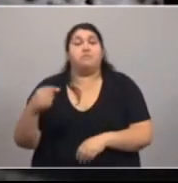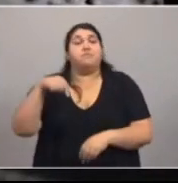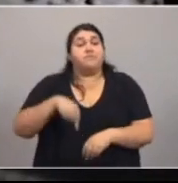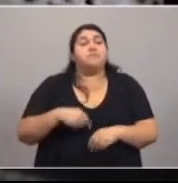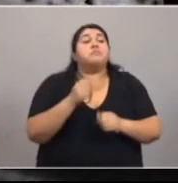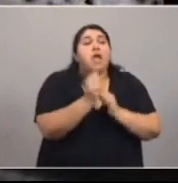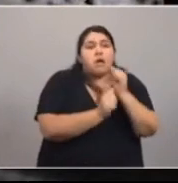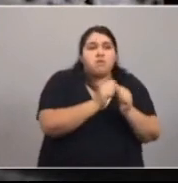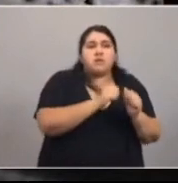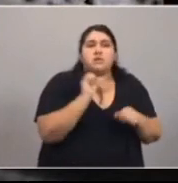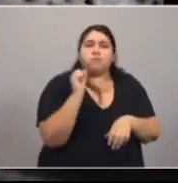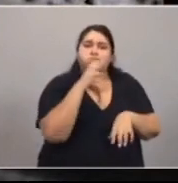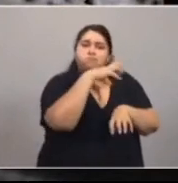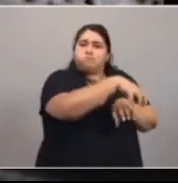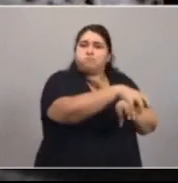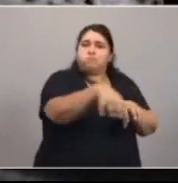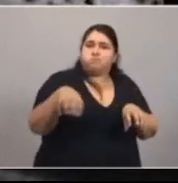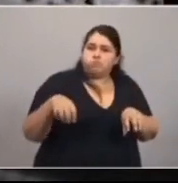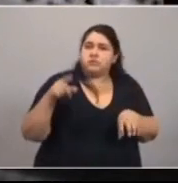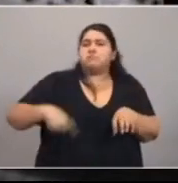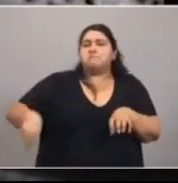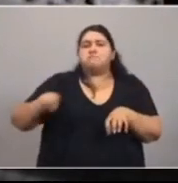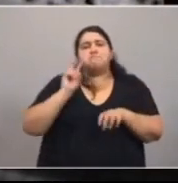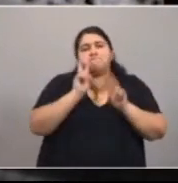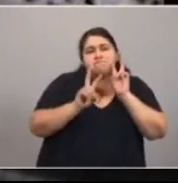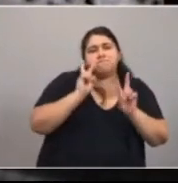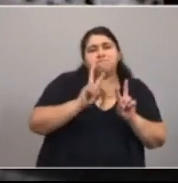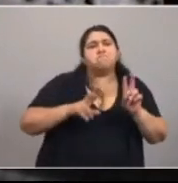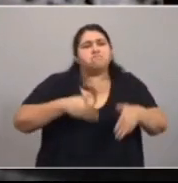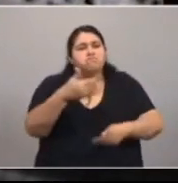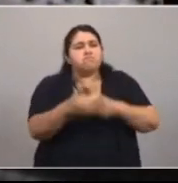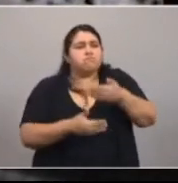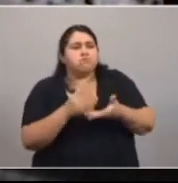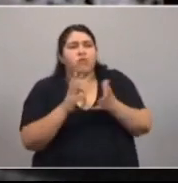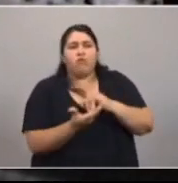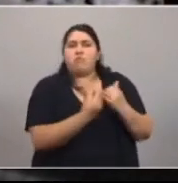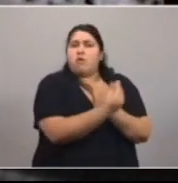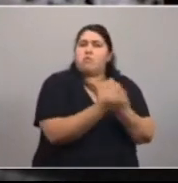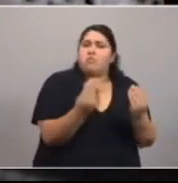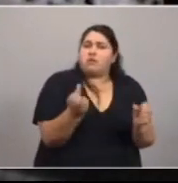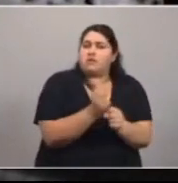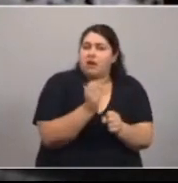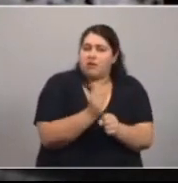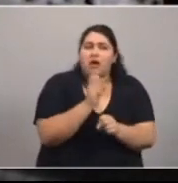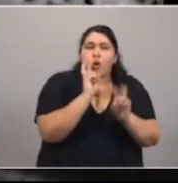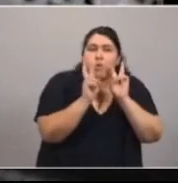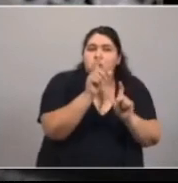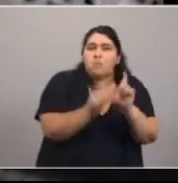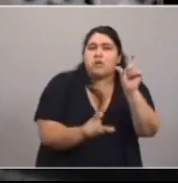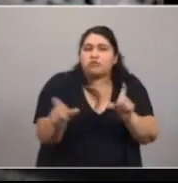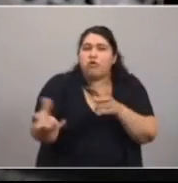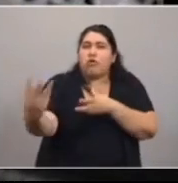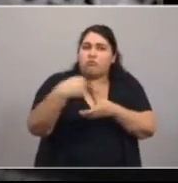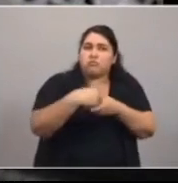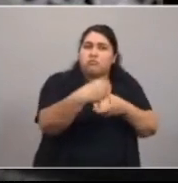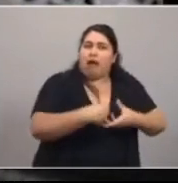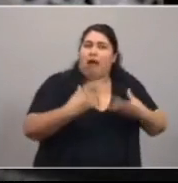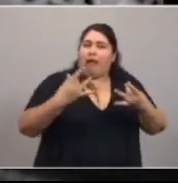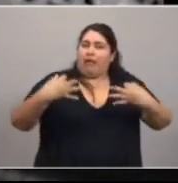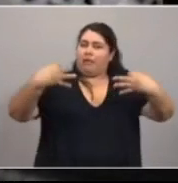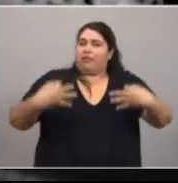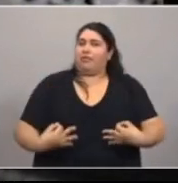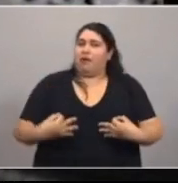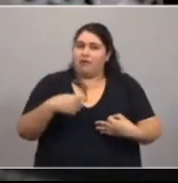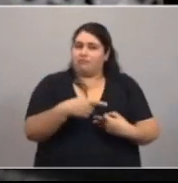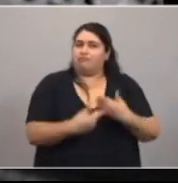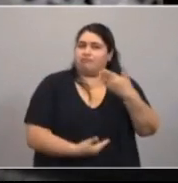observando constantemente el portal de empleo y viendo cuáles son los trabajadores y trabajadoras calificados que tenemos para que puedan venir a hacer mano de obra